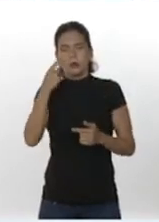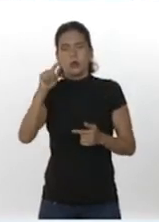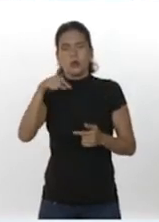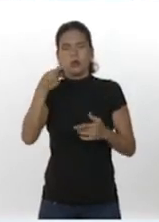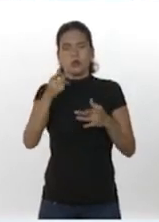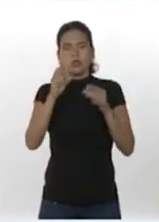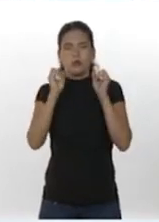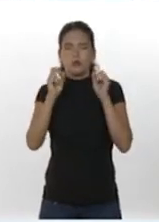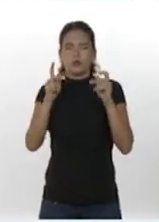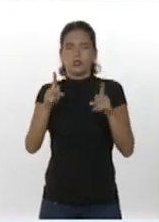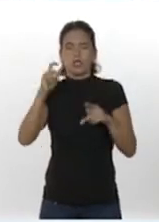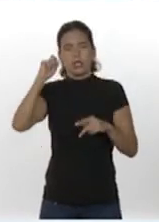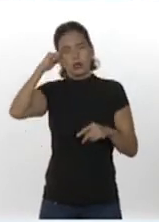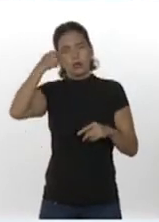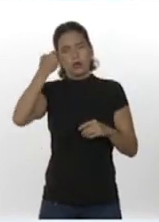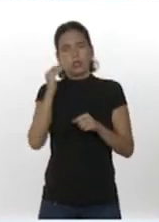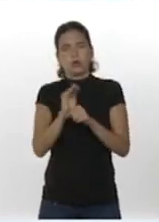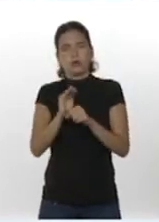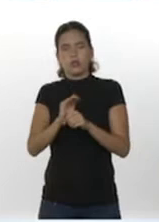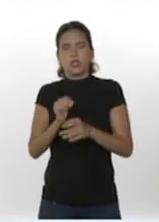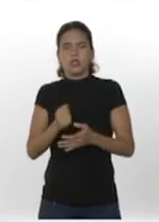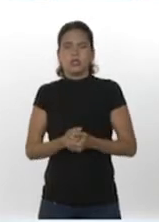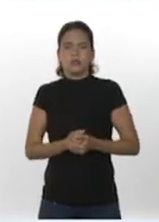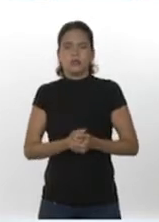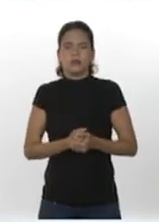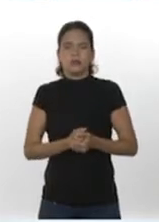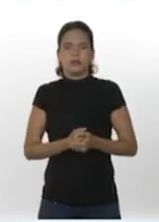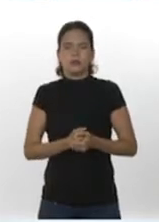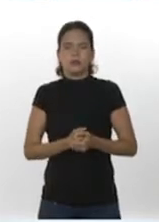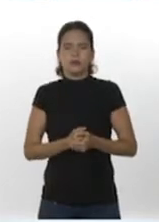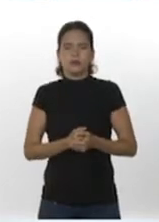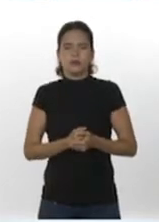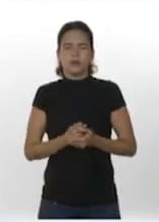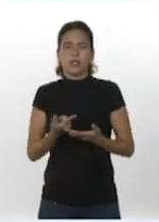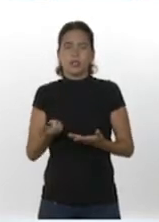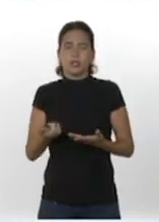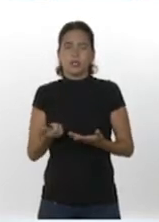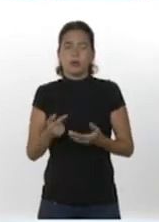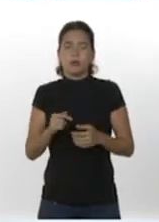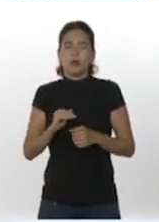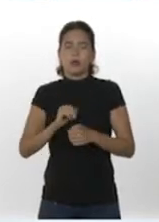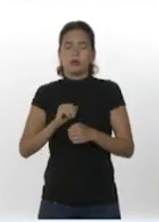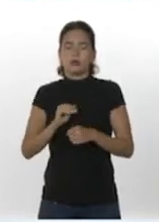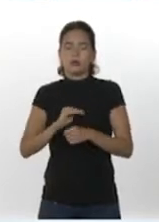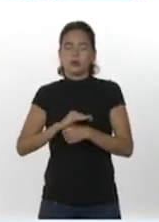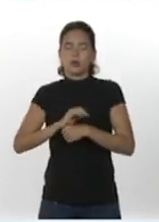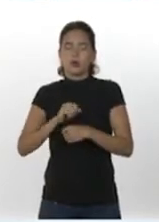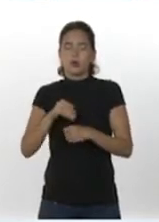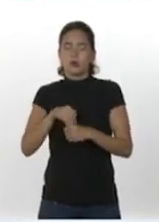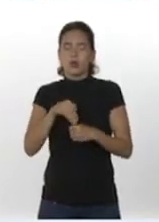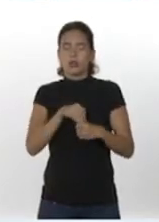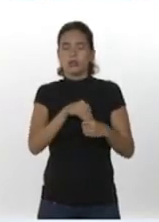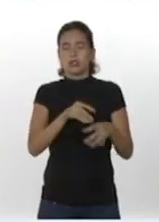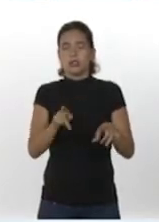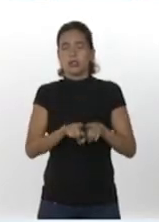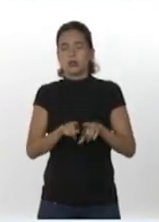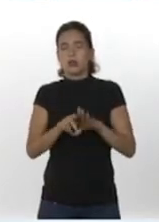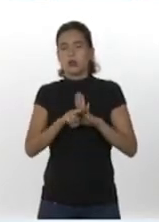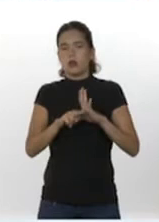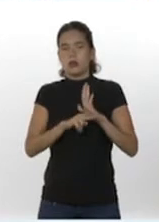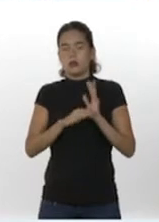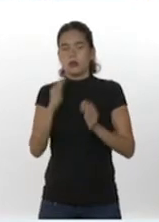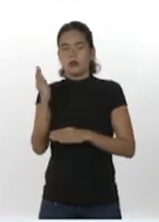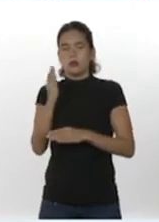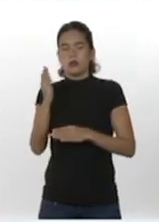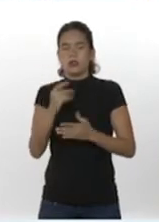nueva oportunidad. Recuerden cuidarse, que a pesar de que todavía estamos en flexible, debemos tomar las medidas de bioseguridad